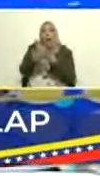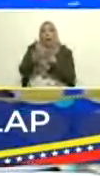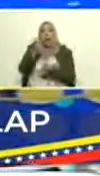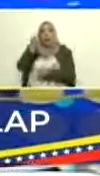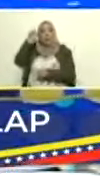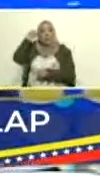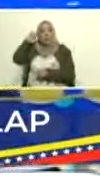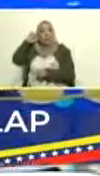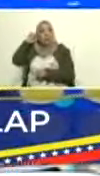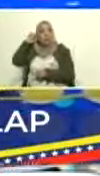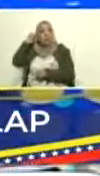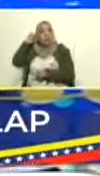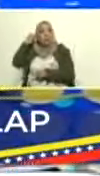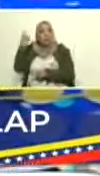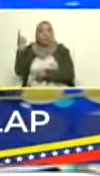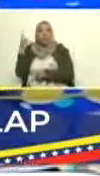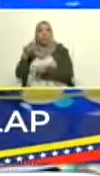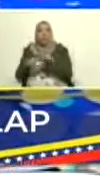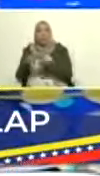que traía casi